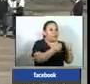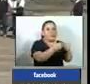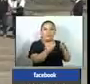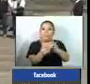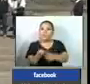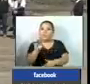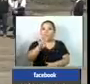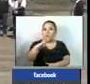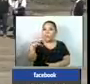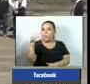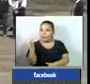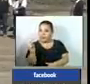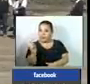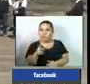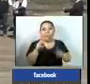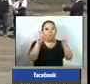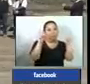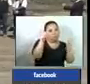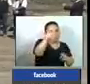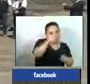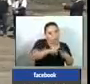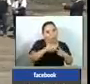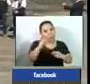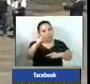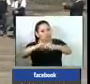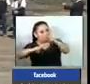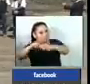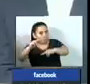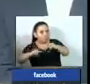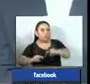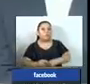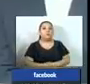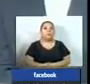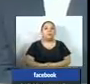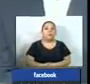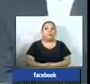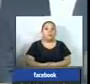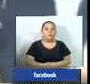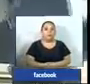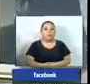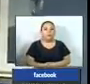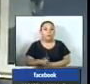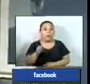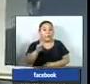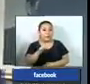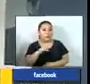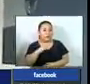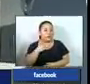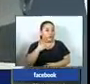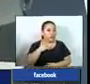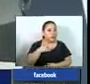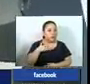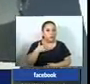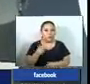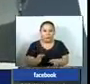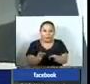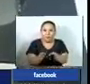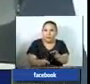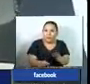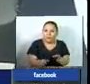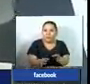proyectos de inversión educación e infraestructura al borde del precipicio jamás pensé que llegaríamos a esta etapa